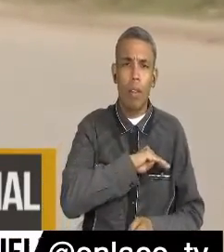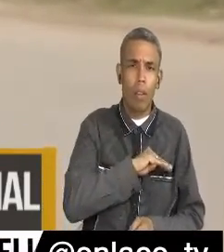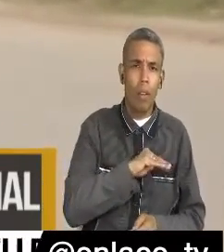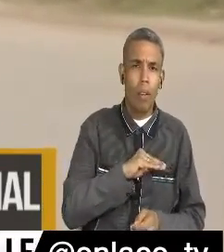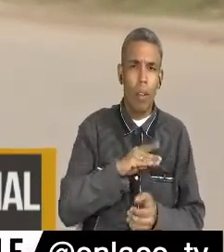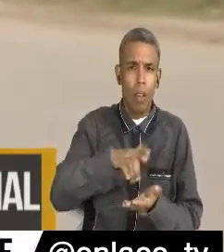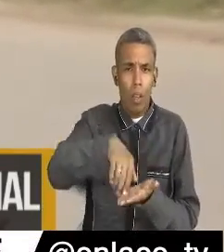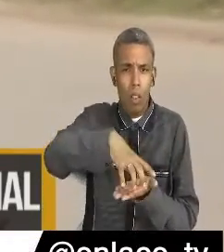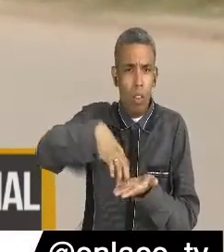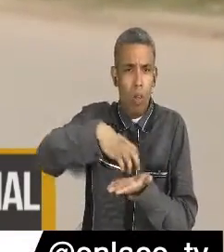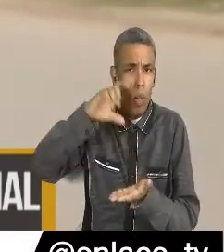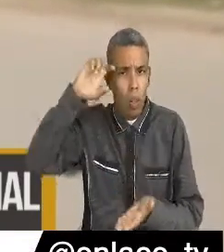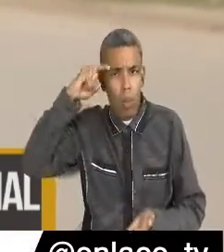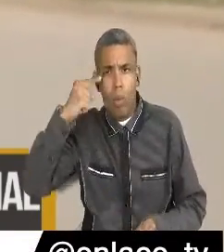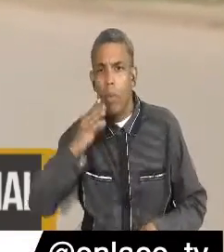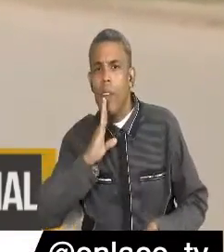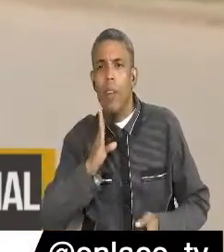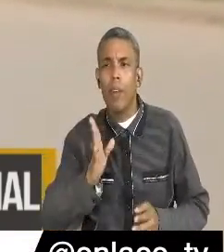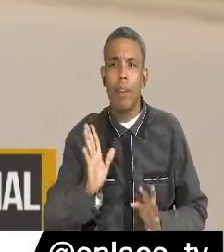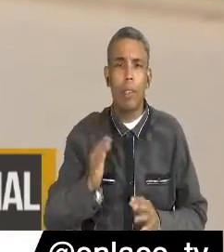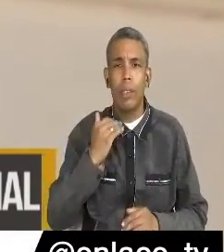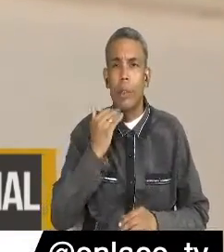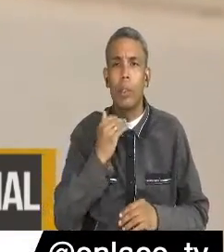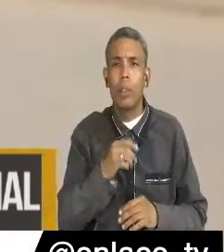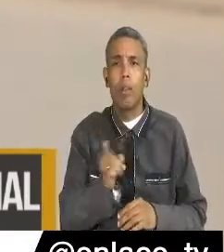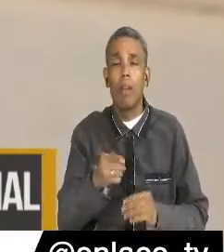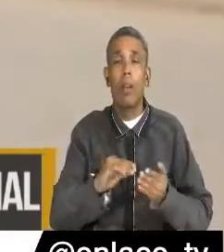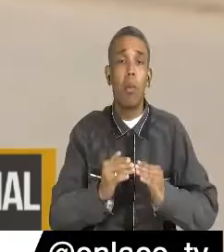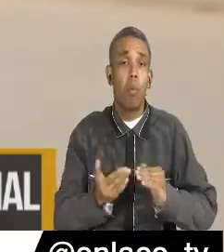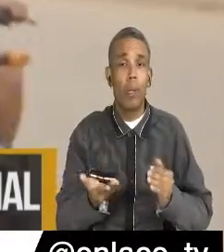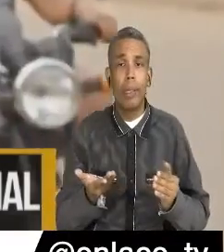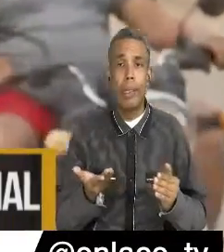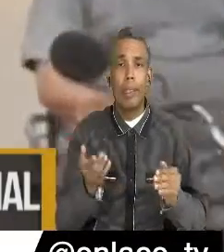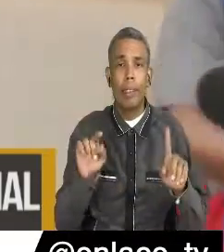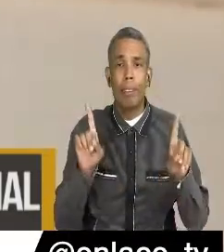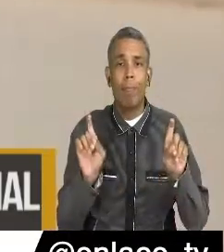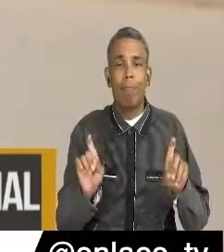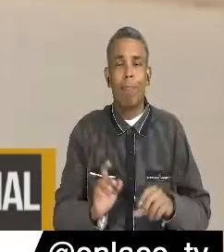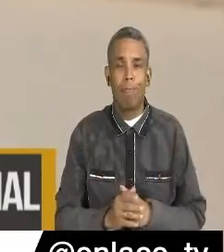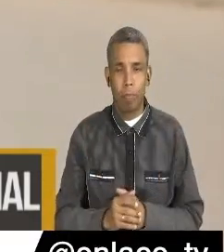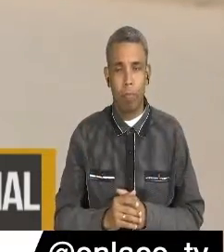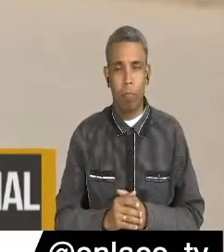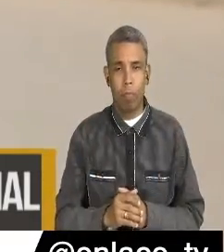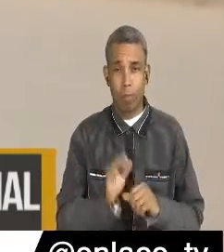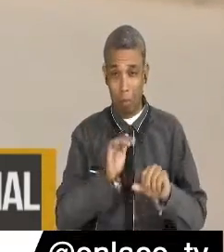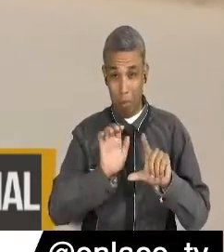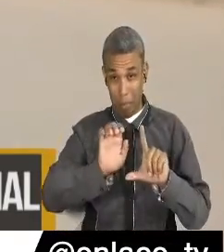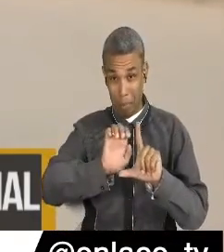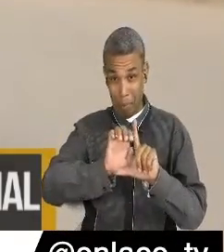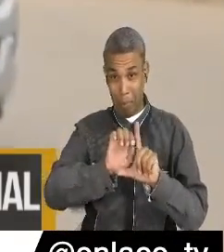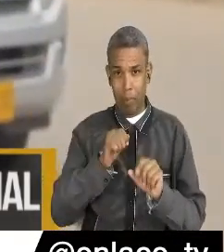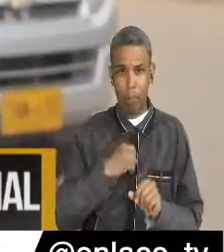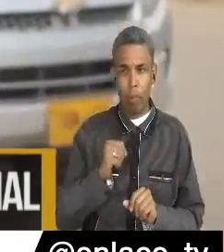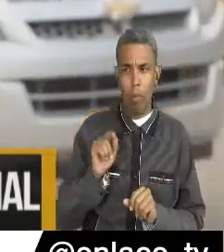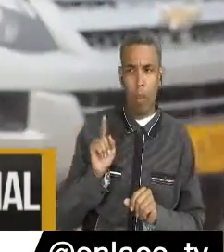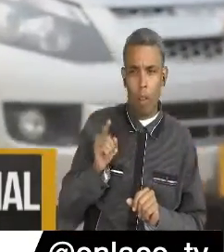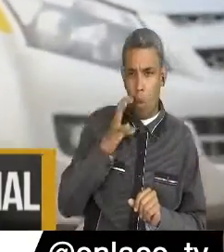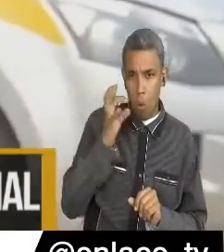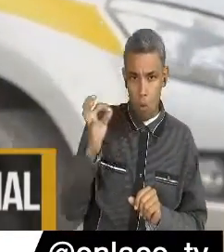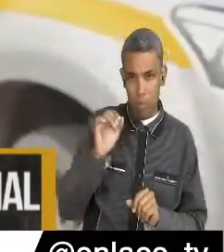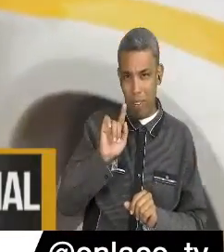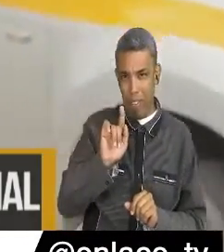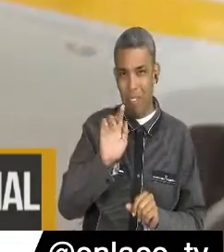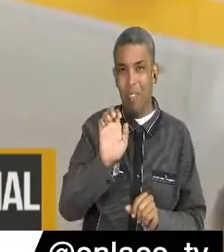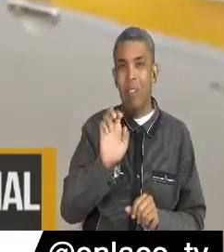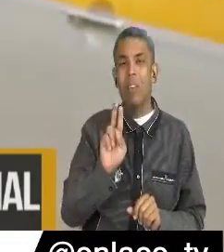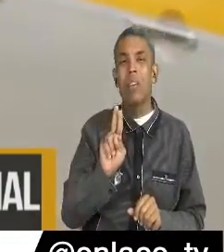en esta vía, pues es lo que se preguntan los líderes y habitantes de ese sector. Lo cierto es que Enlace Noticias consultó a Fernando Andrade, jefe de la